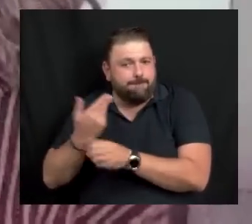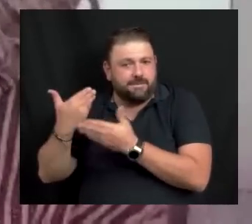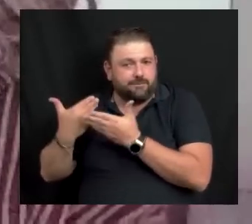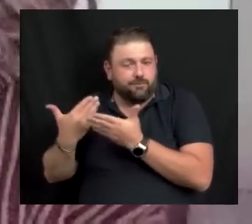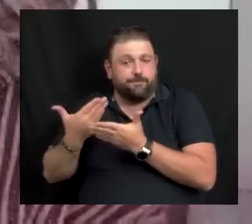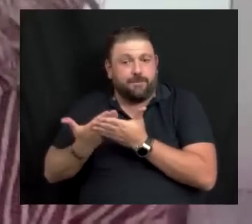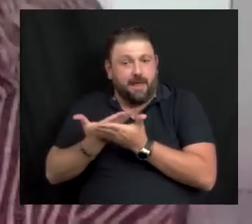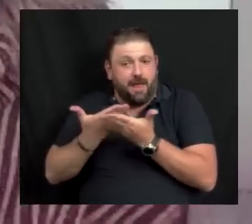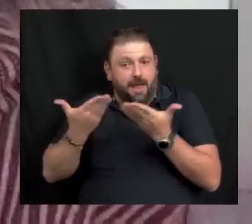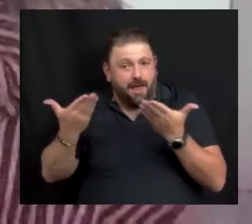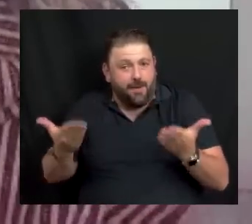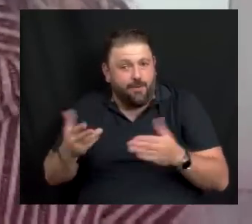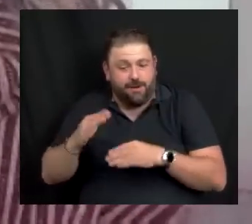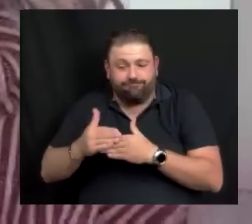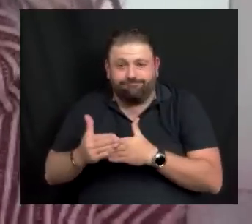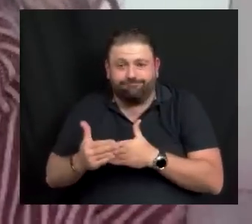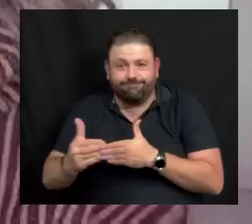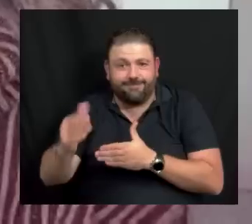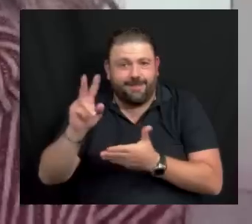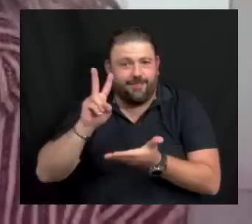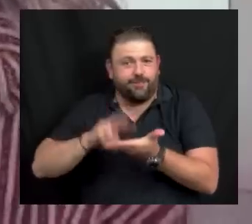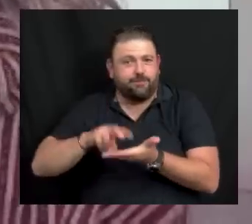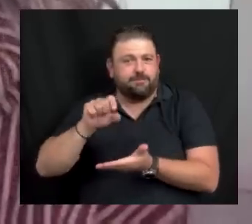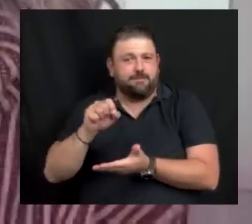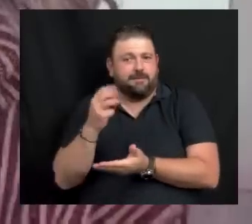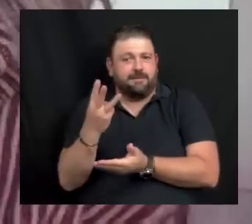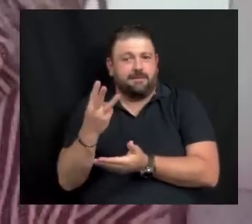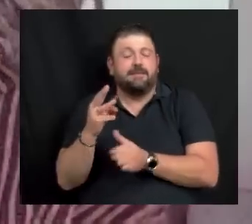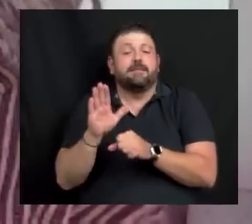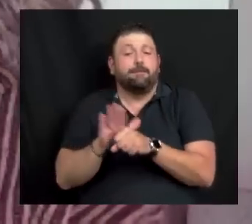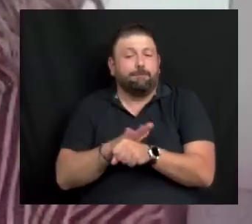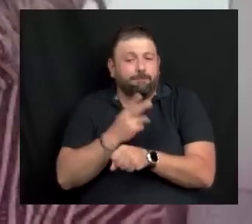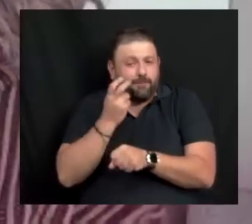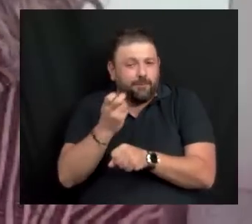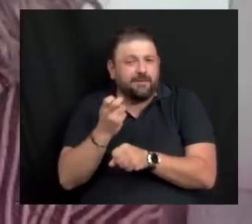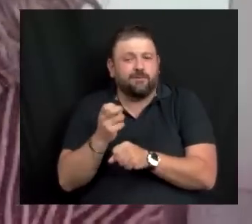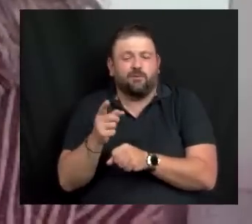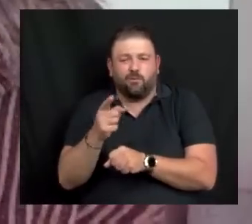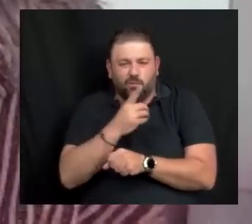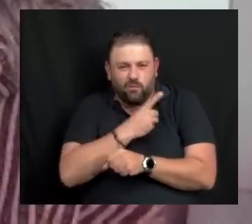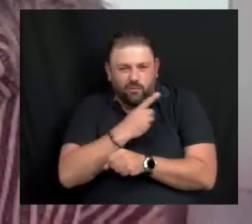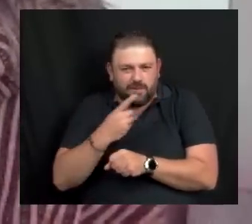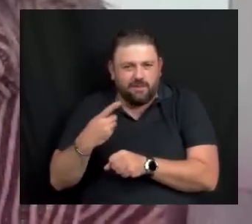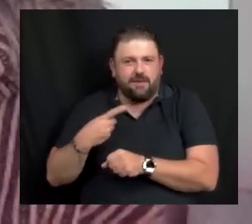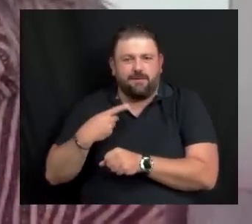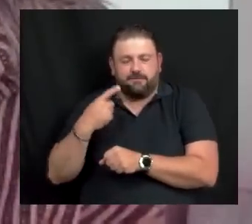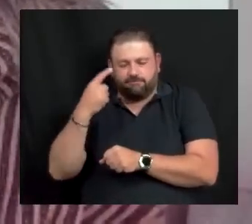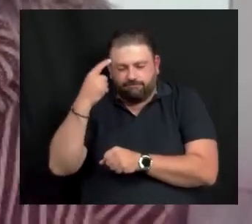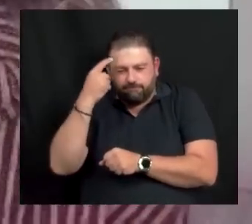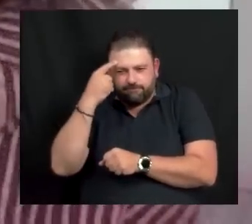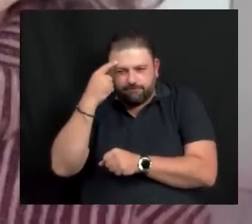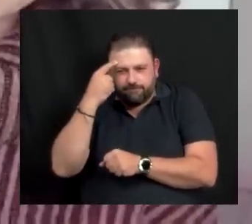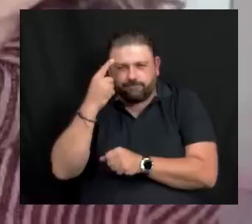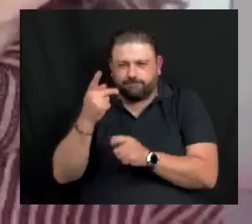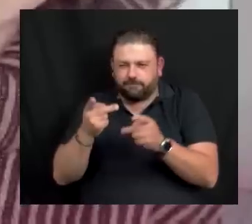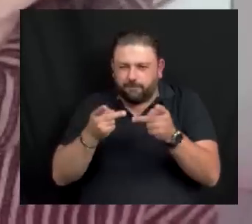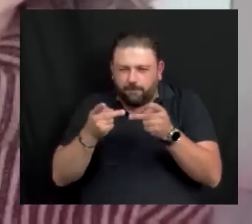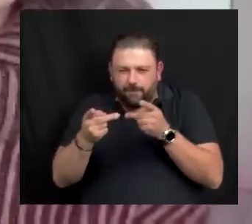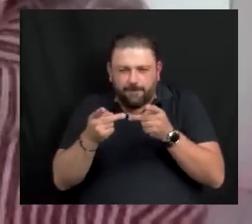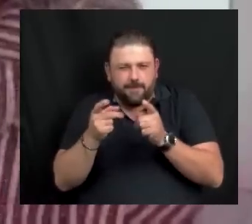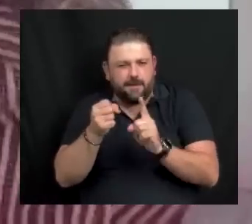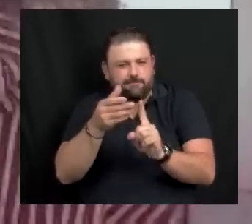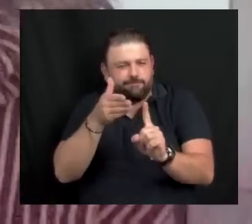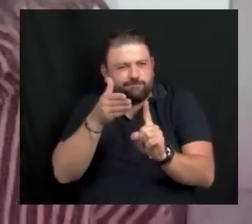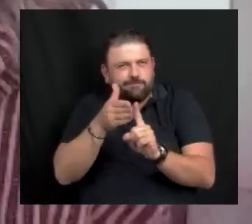perder este año como tu principio de crecimiento. Por eso tienes que generar tareas, tienes que empezar a enfocarte hacia donde